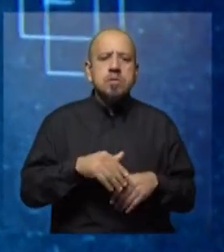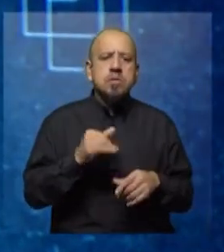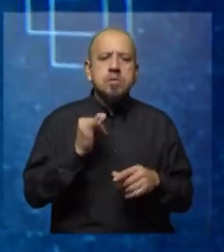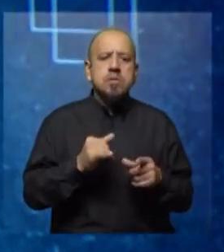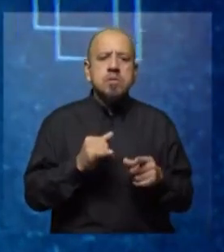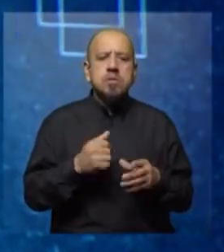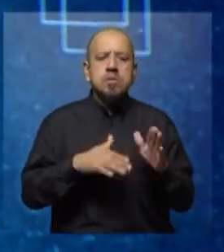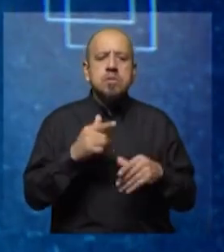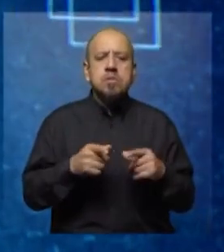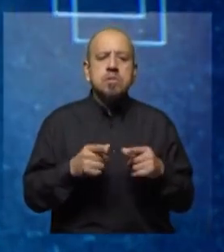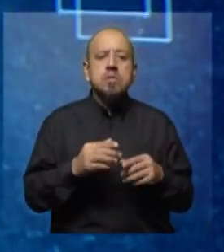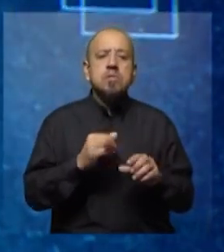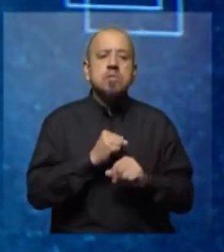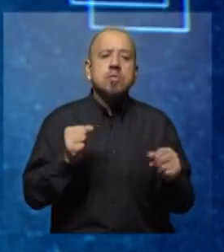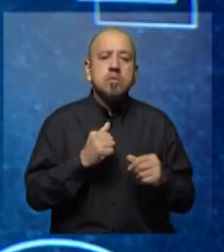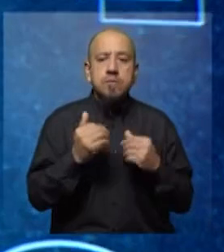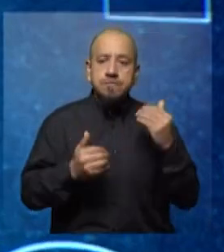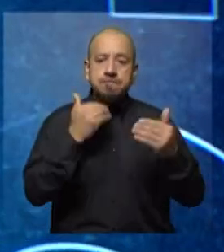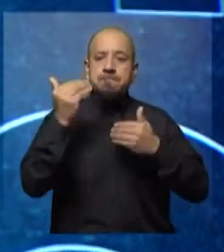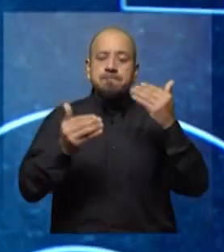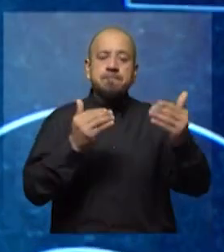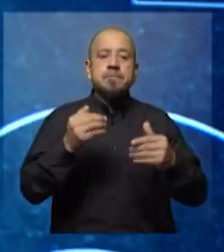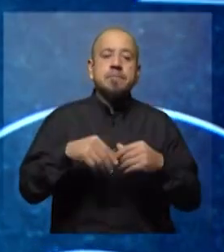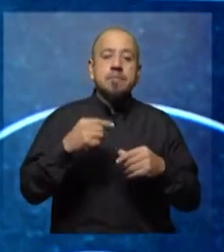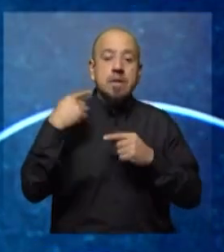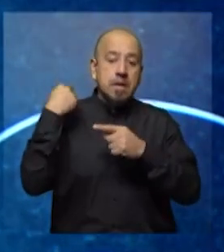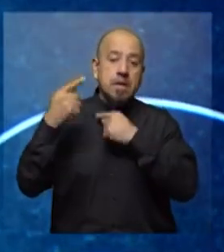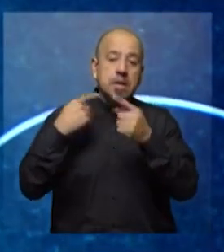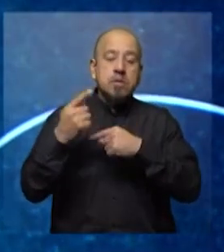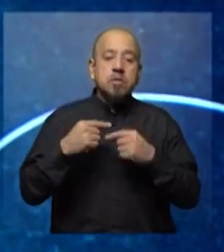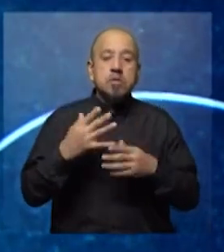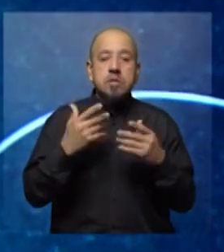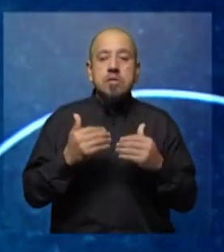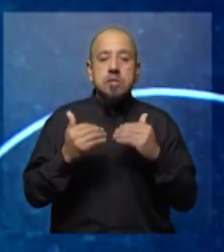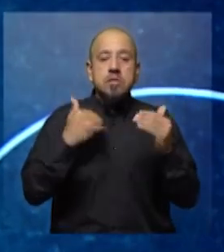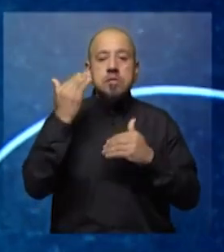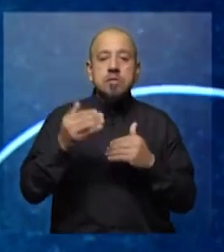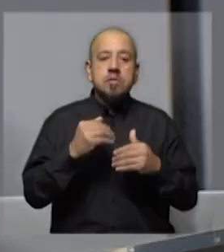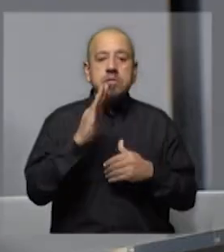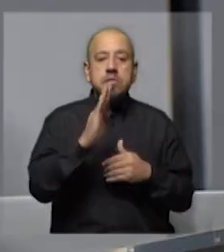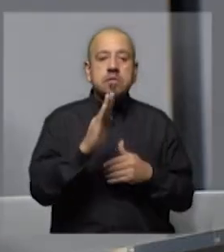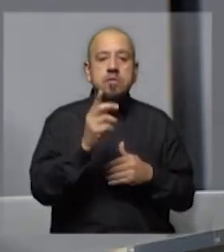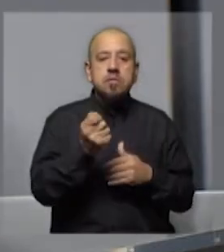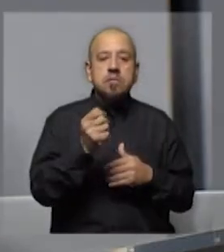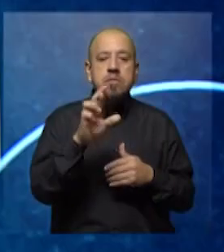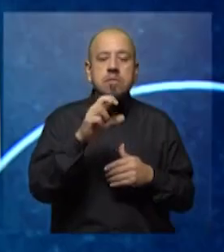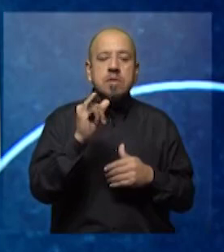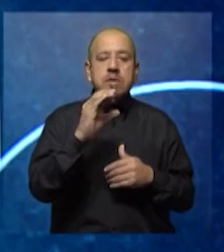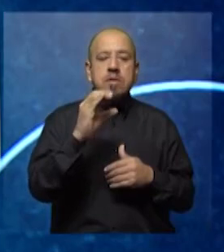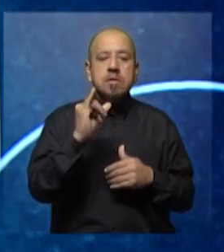No esto de tratar de superar a los grandes maestros de generaciones anteriores una cosa así